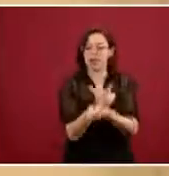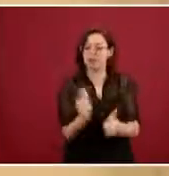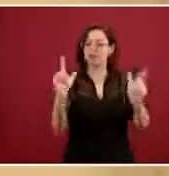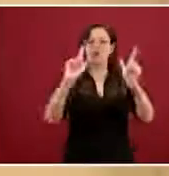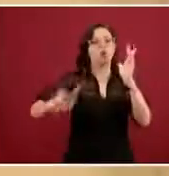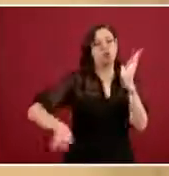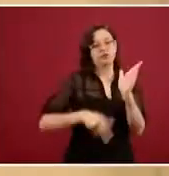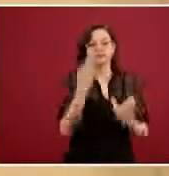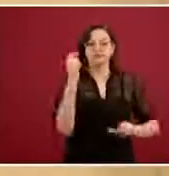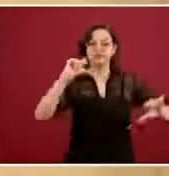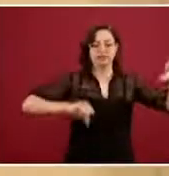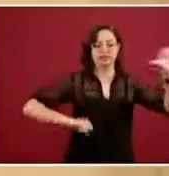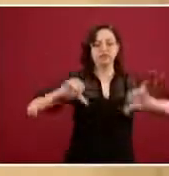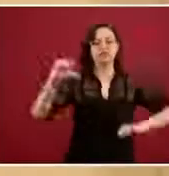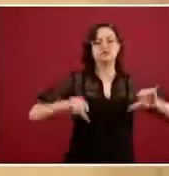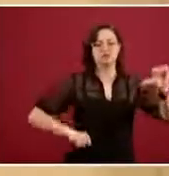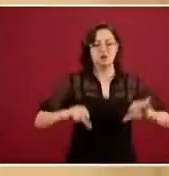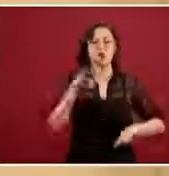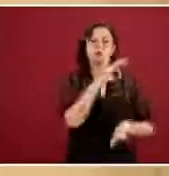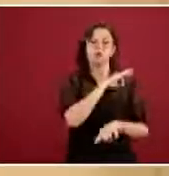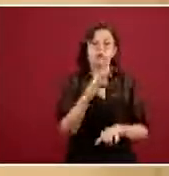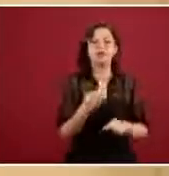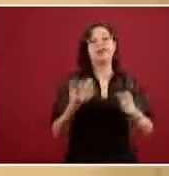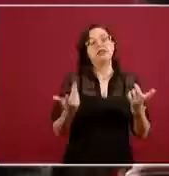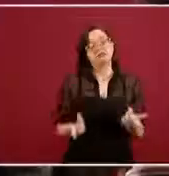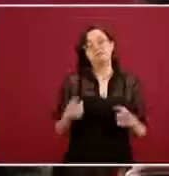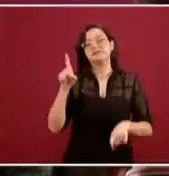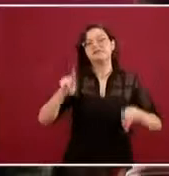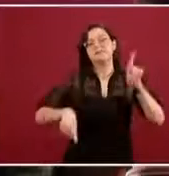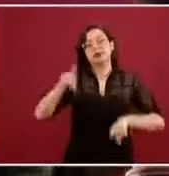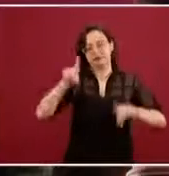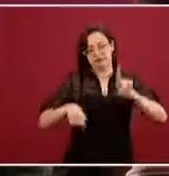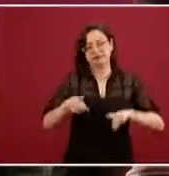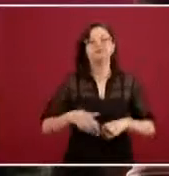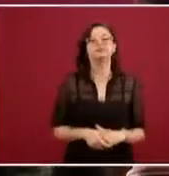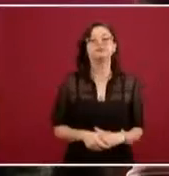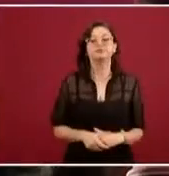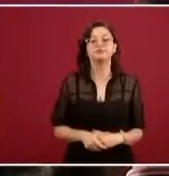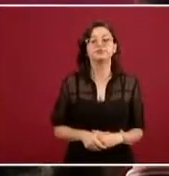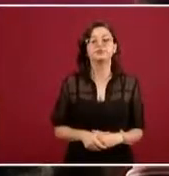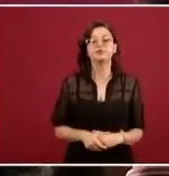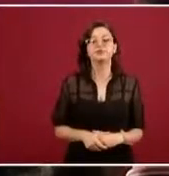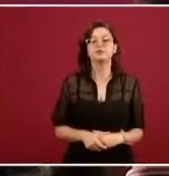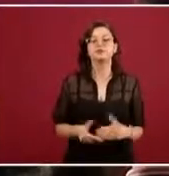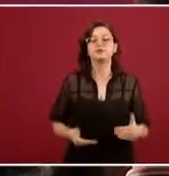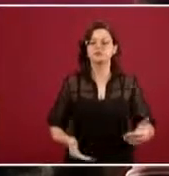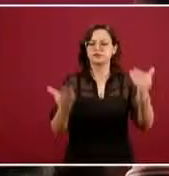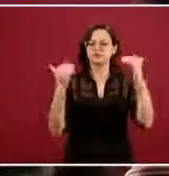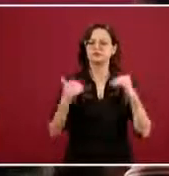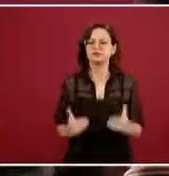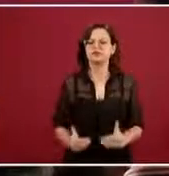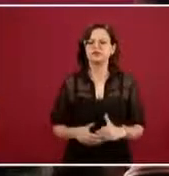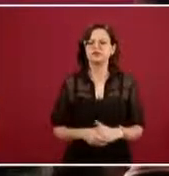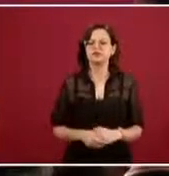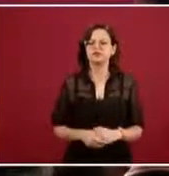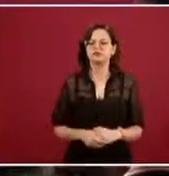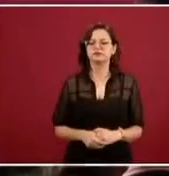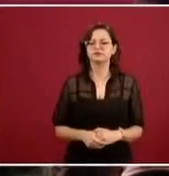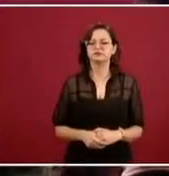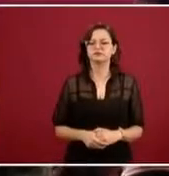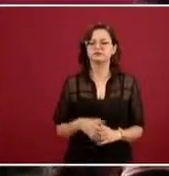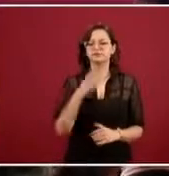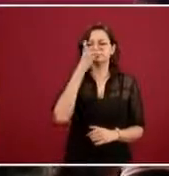reiniciar actividades en función de lo que se dijo esta mañana. La siguiente diapositiva, por favor,